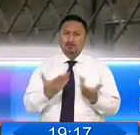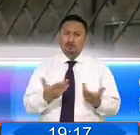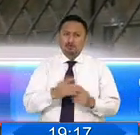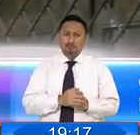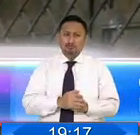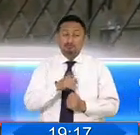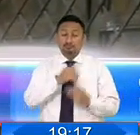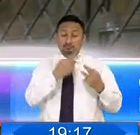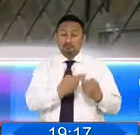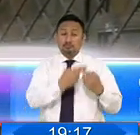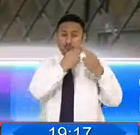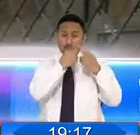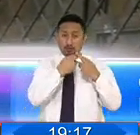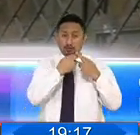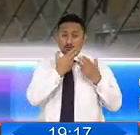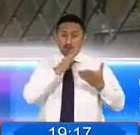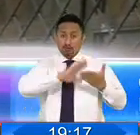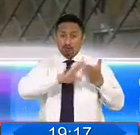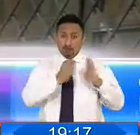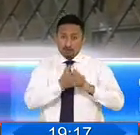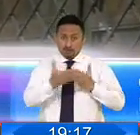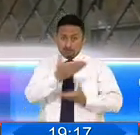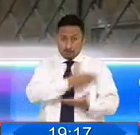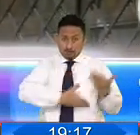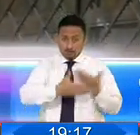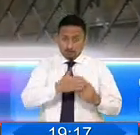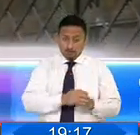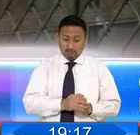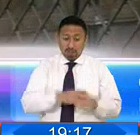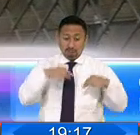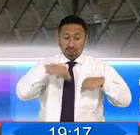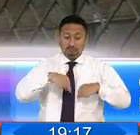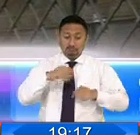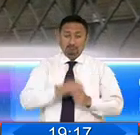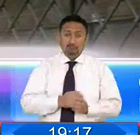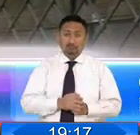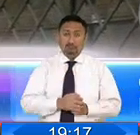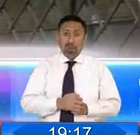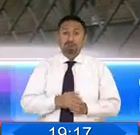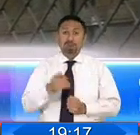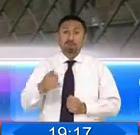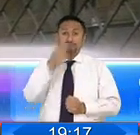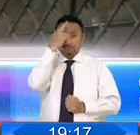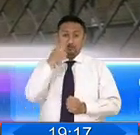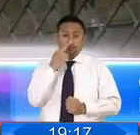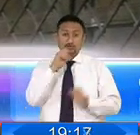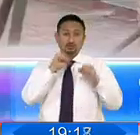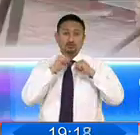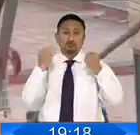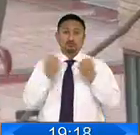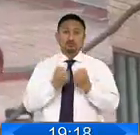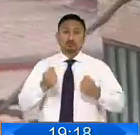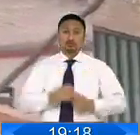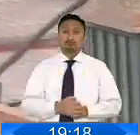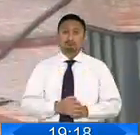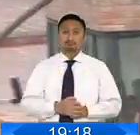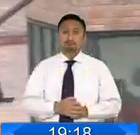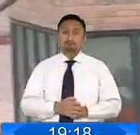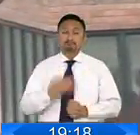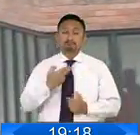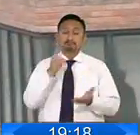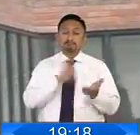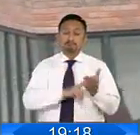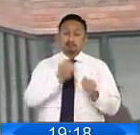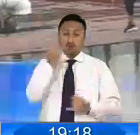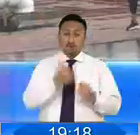de responsabilidad comunitaria y compartida una positiva rehabilitación social. Termina el